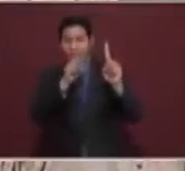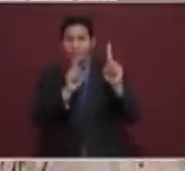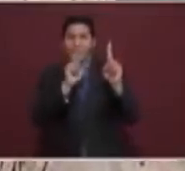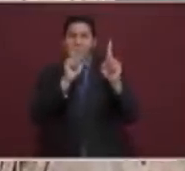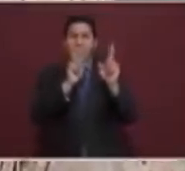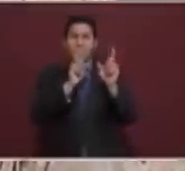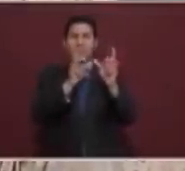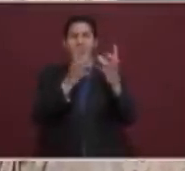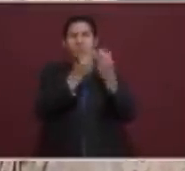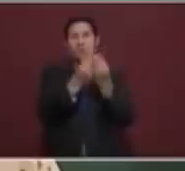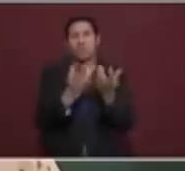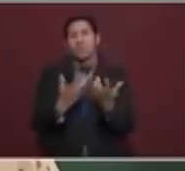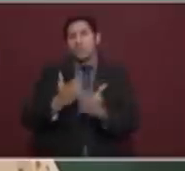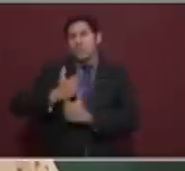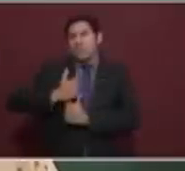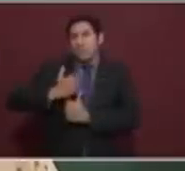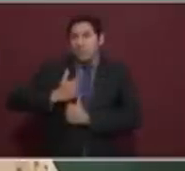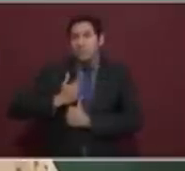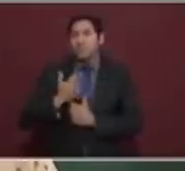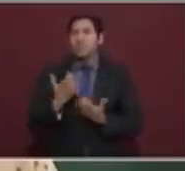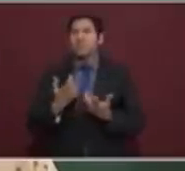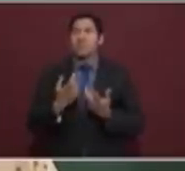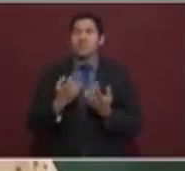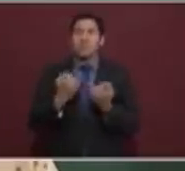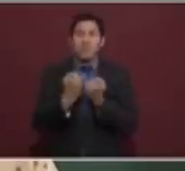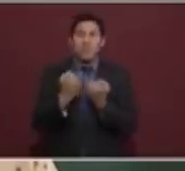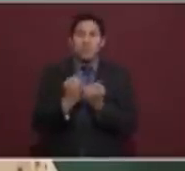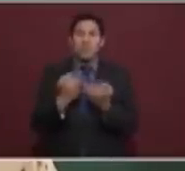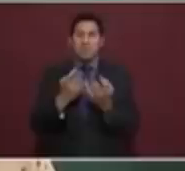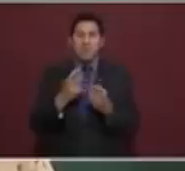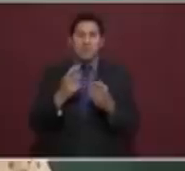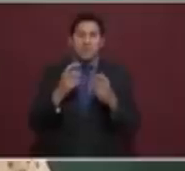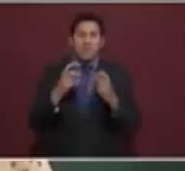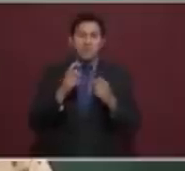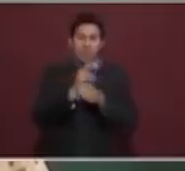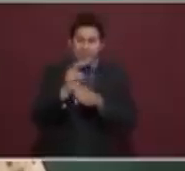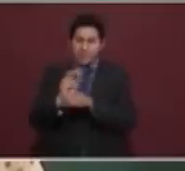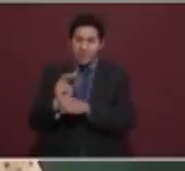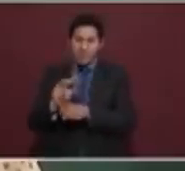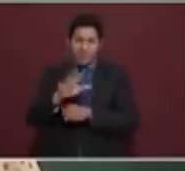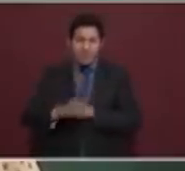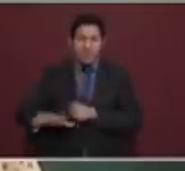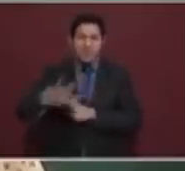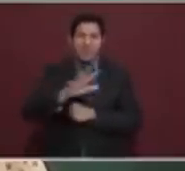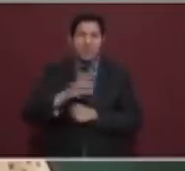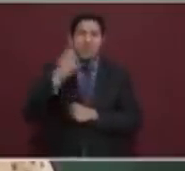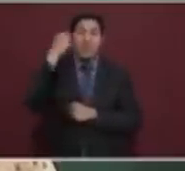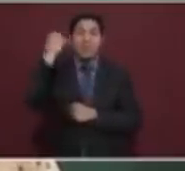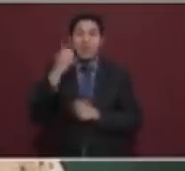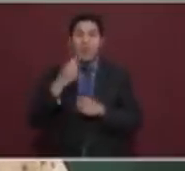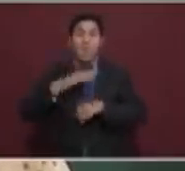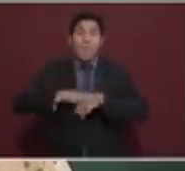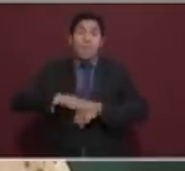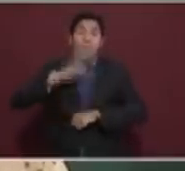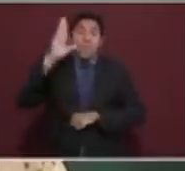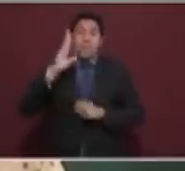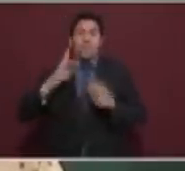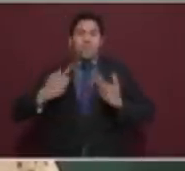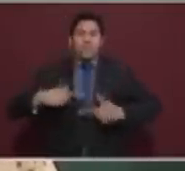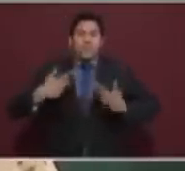amada a colaborar con las actividades de seguridad pública para poder incrementar el número de personal